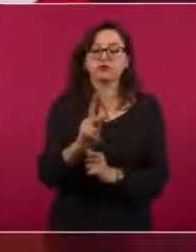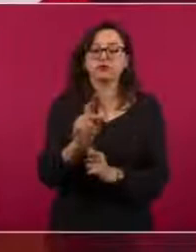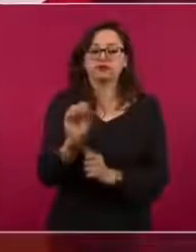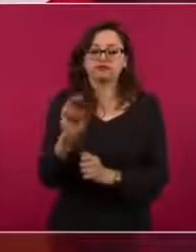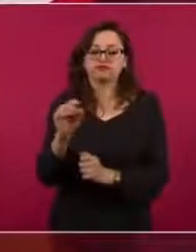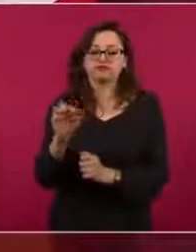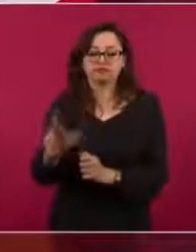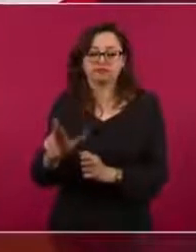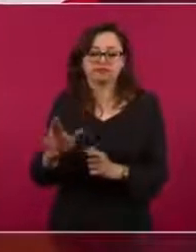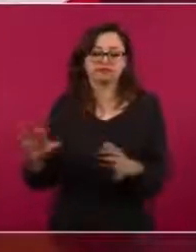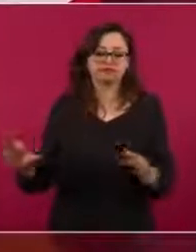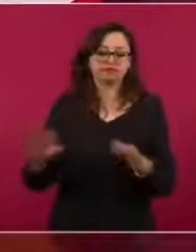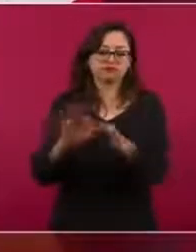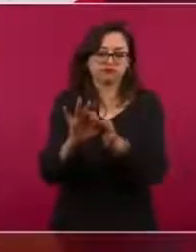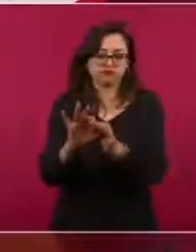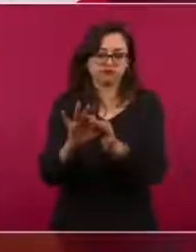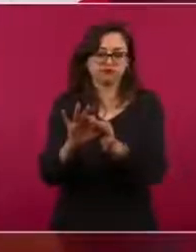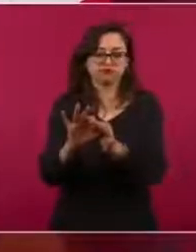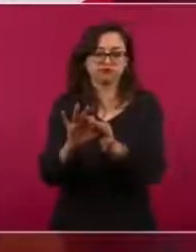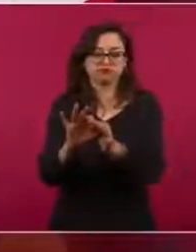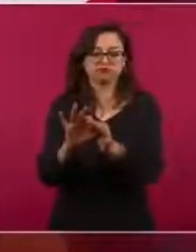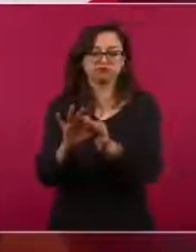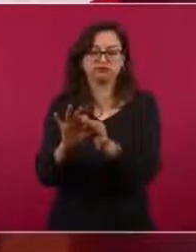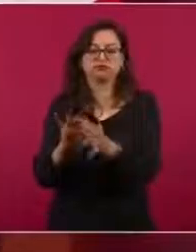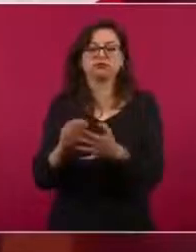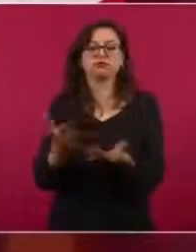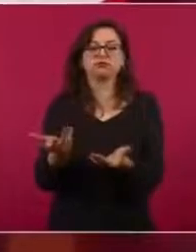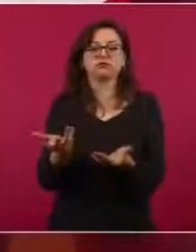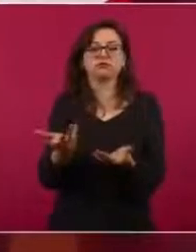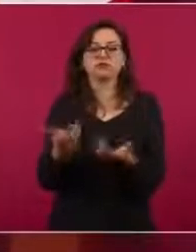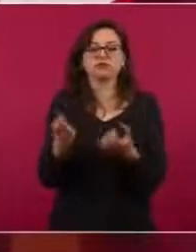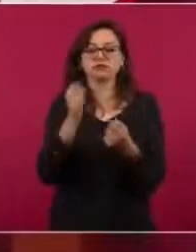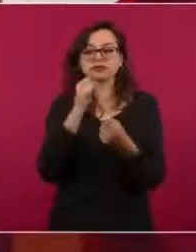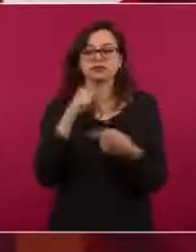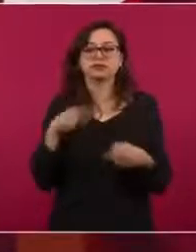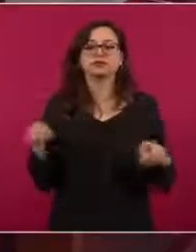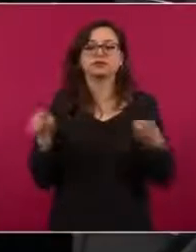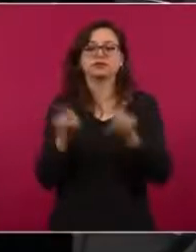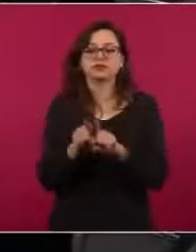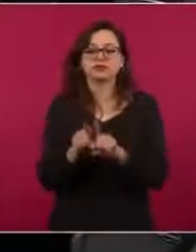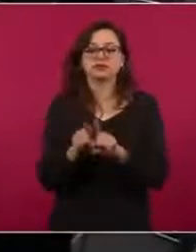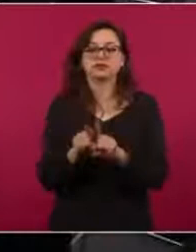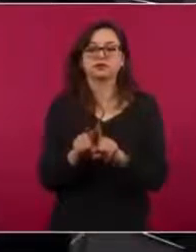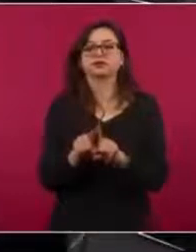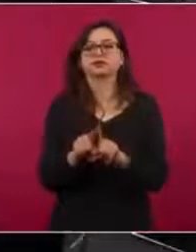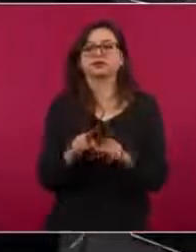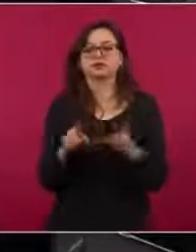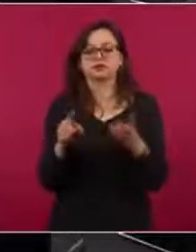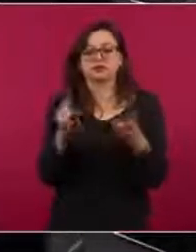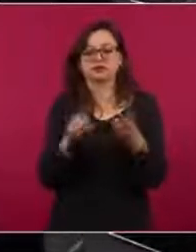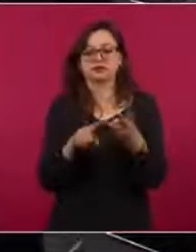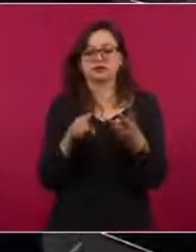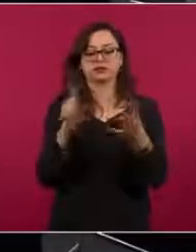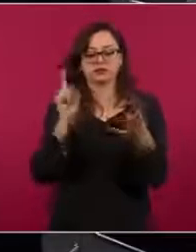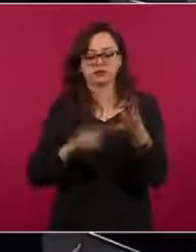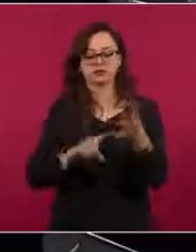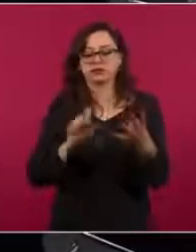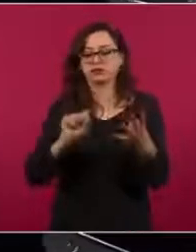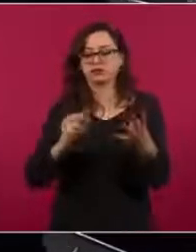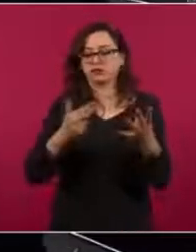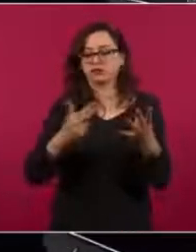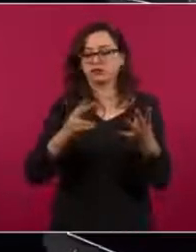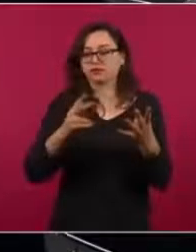la Secretaría de Energía. Están participando el secretario de Hacienda, los